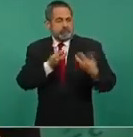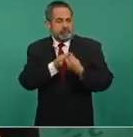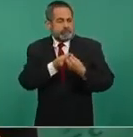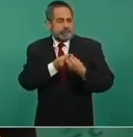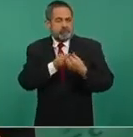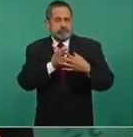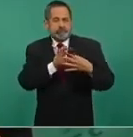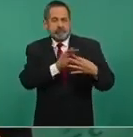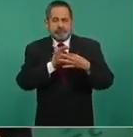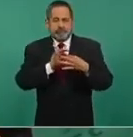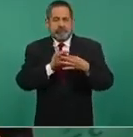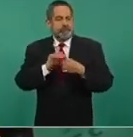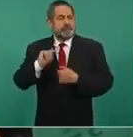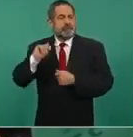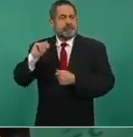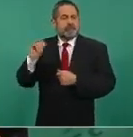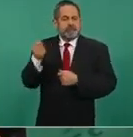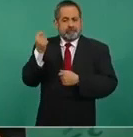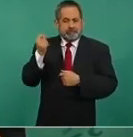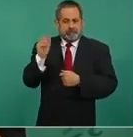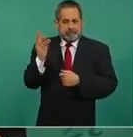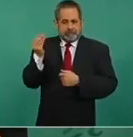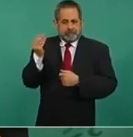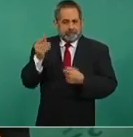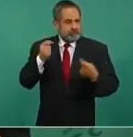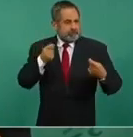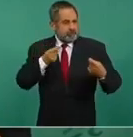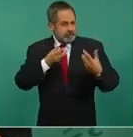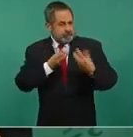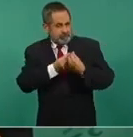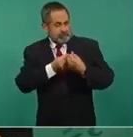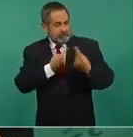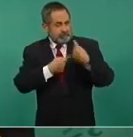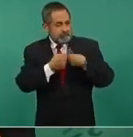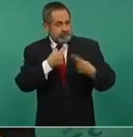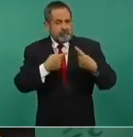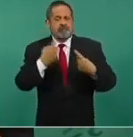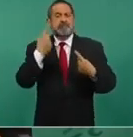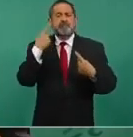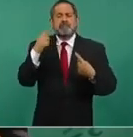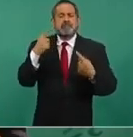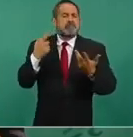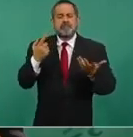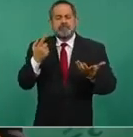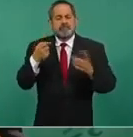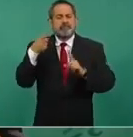tecnológica para garantizar